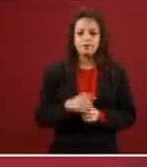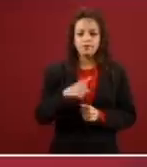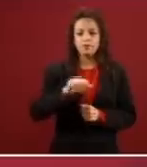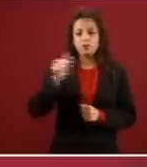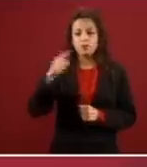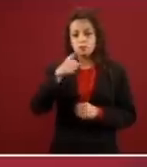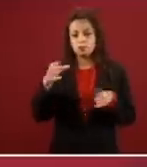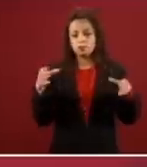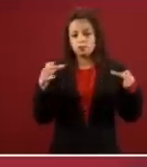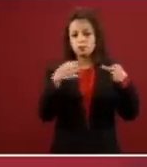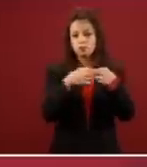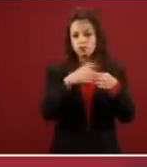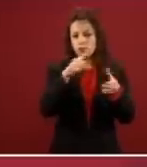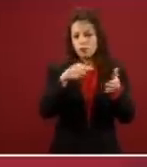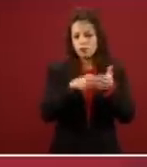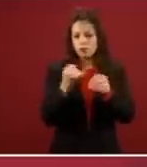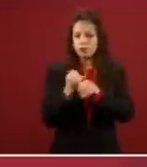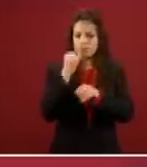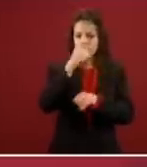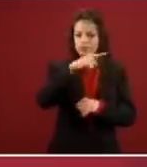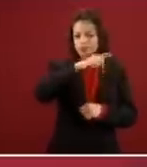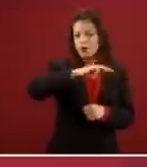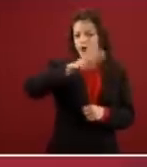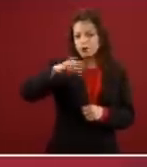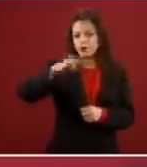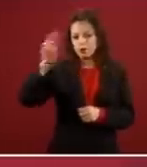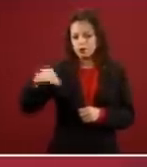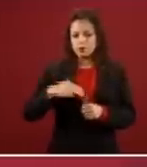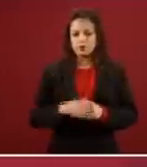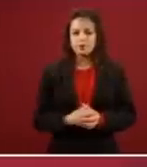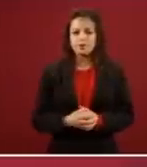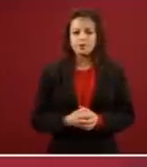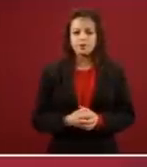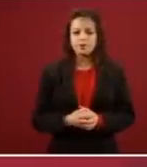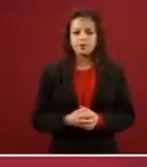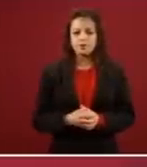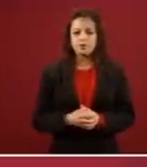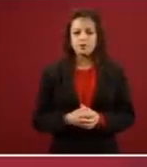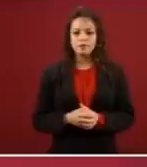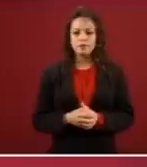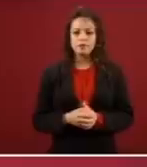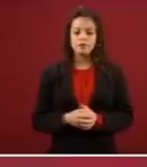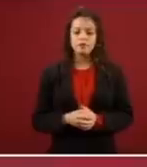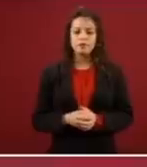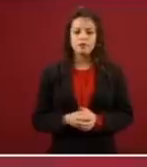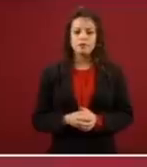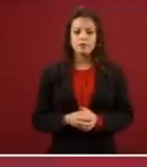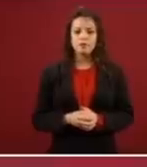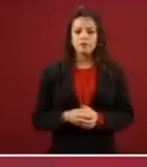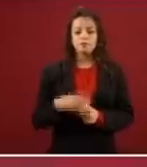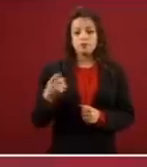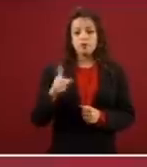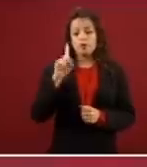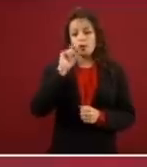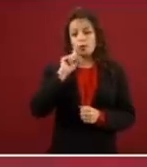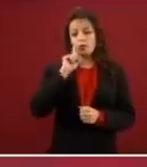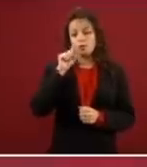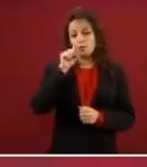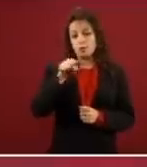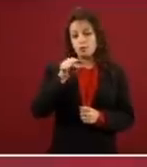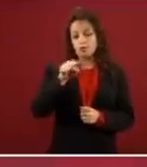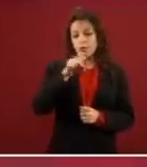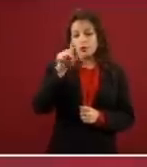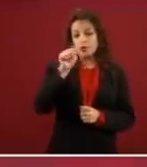comunidad de Michoacán, la mujer de Zapopan, de